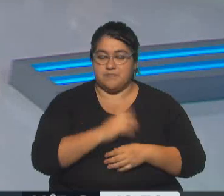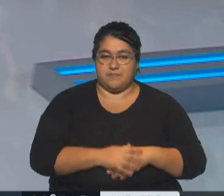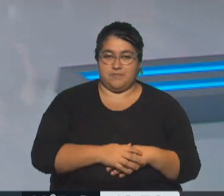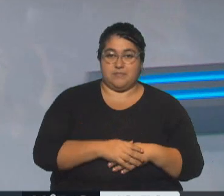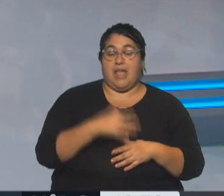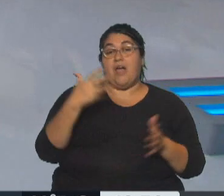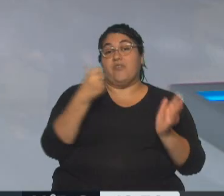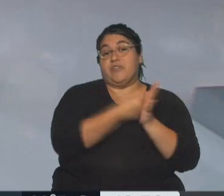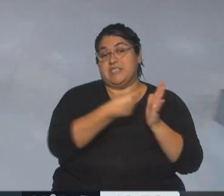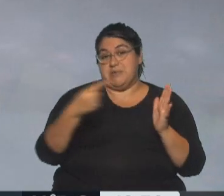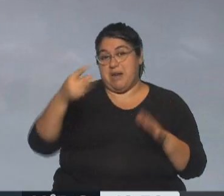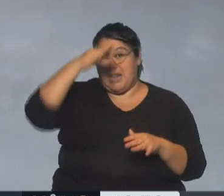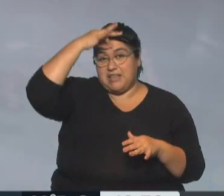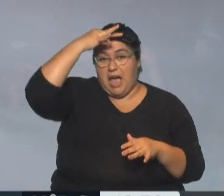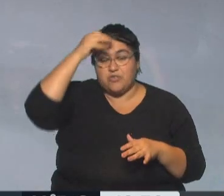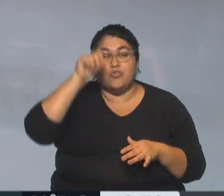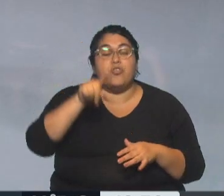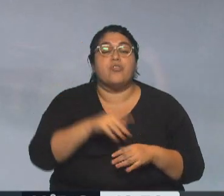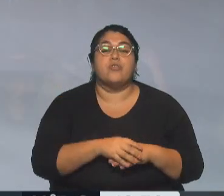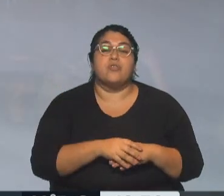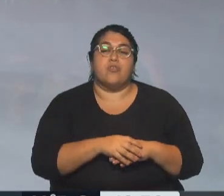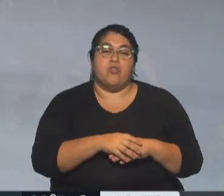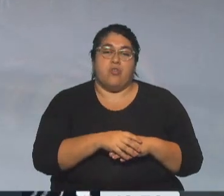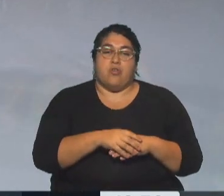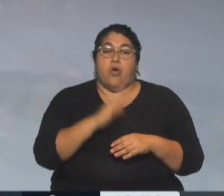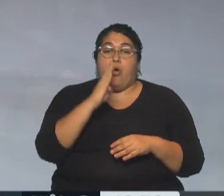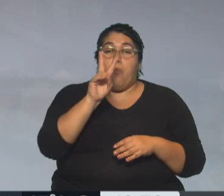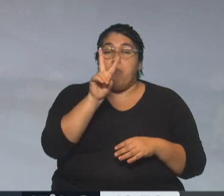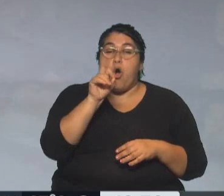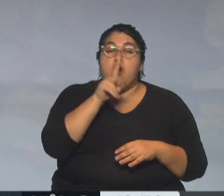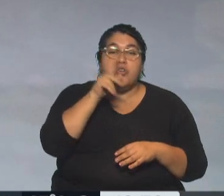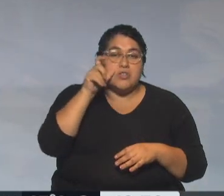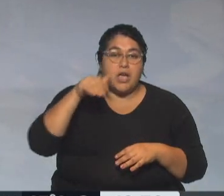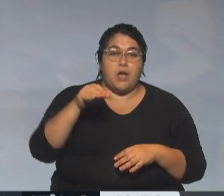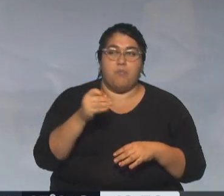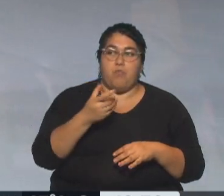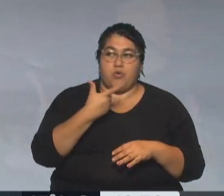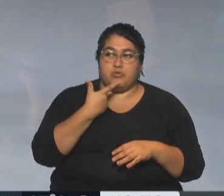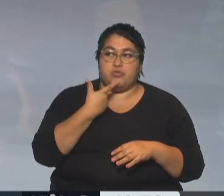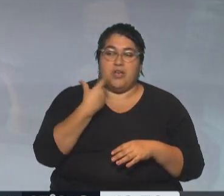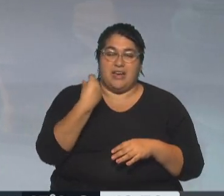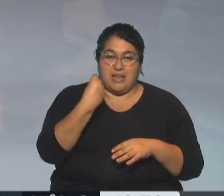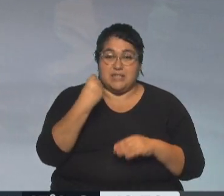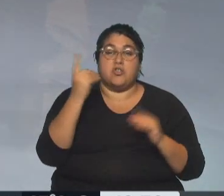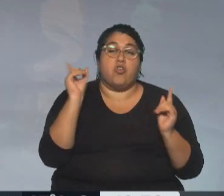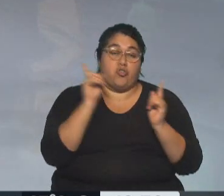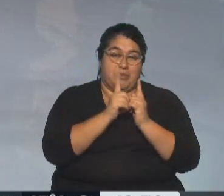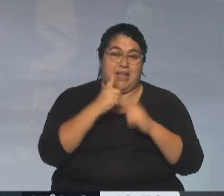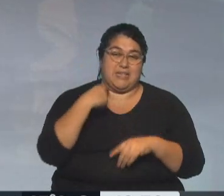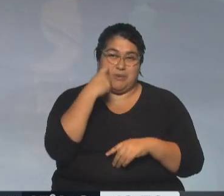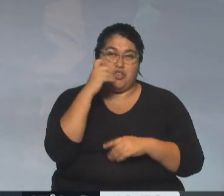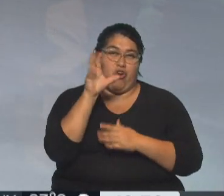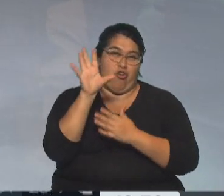Este fin de semana en el Teatro Metropolitan estrena la obra Votemos. Está basada en un multipremiado cortometraje español. Es